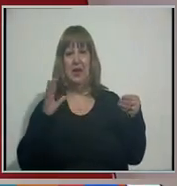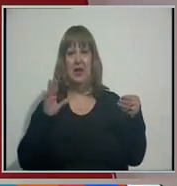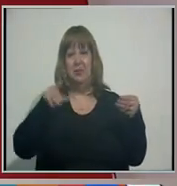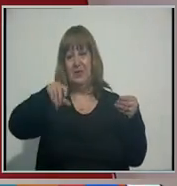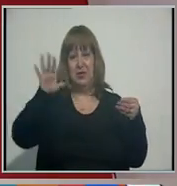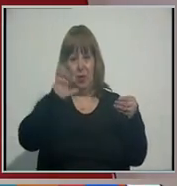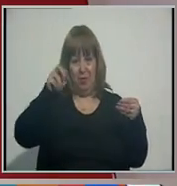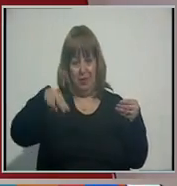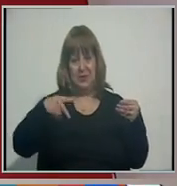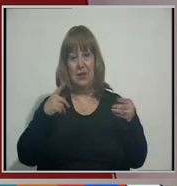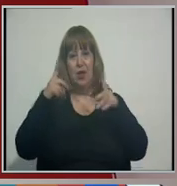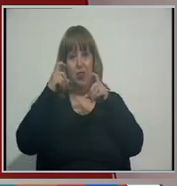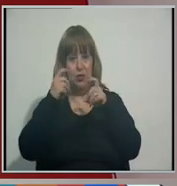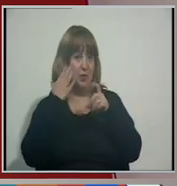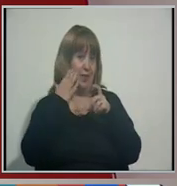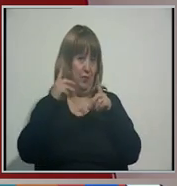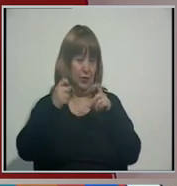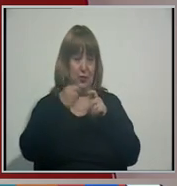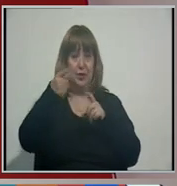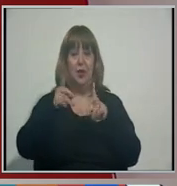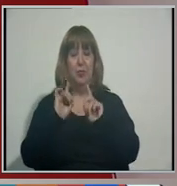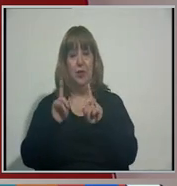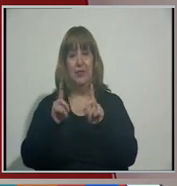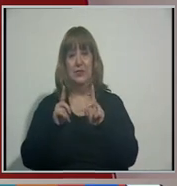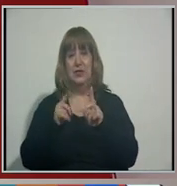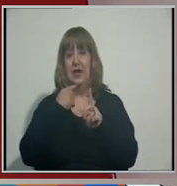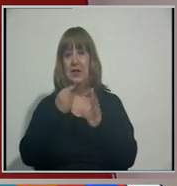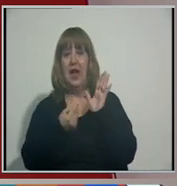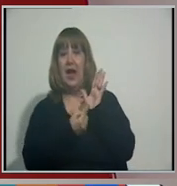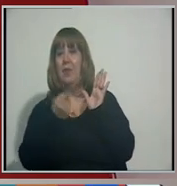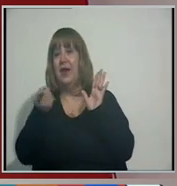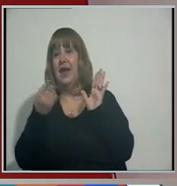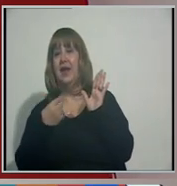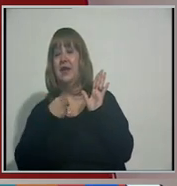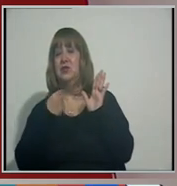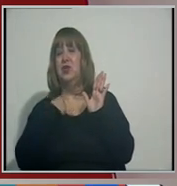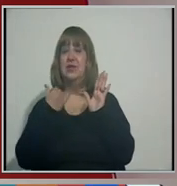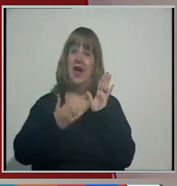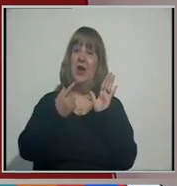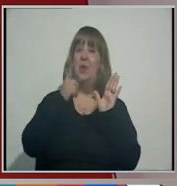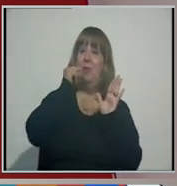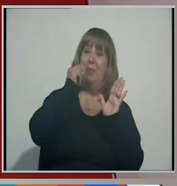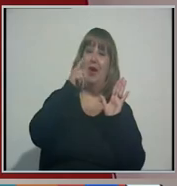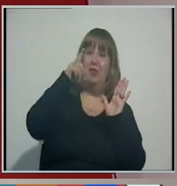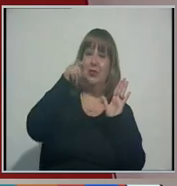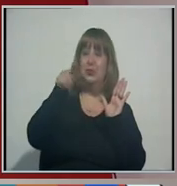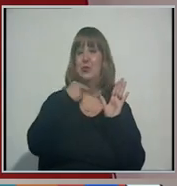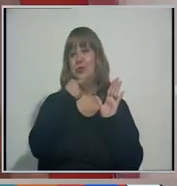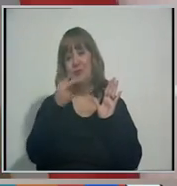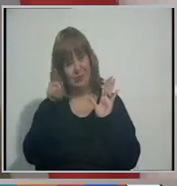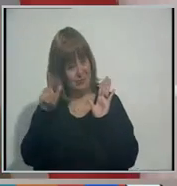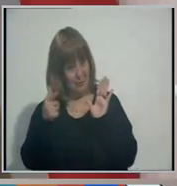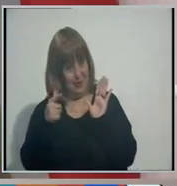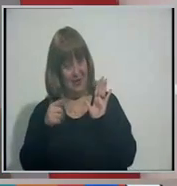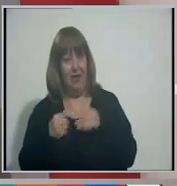repartía unas fotitos mías. La profesora le hacía burla a mi hija porque ella la tenía y mi hija no. Así y que bueno, tu hija dice, yo lo tengo todos los